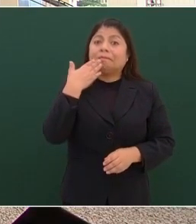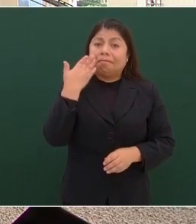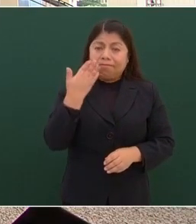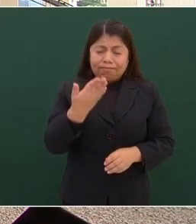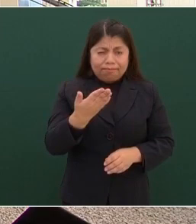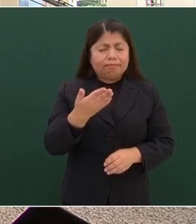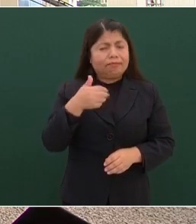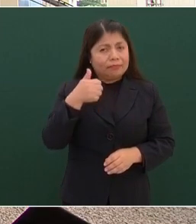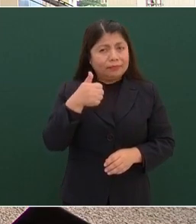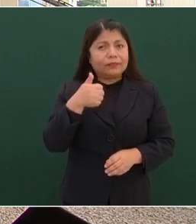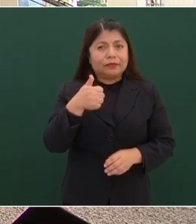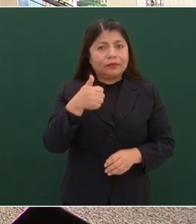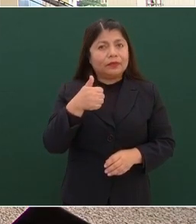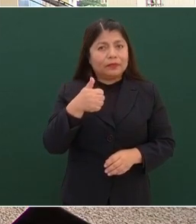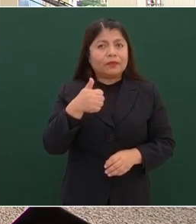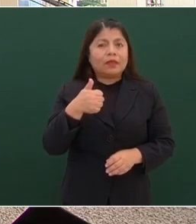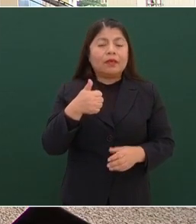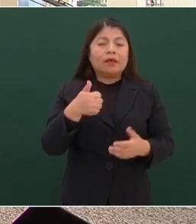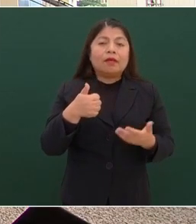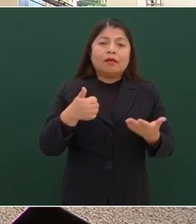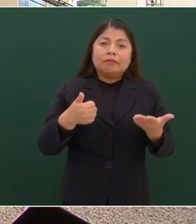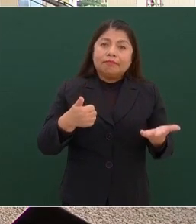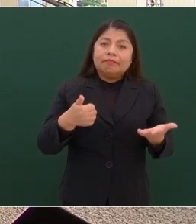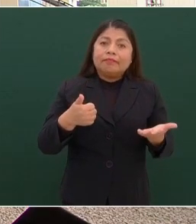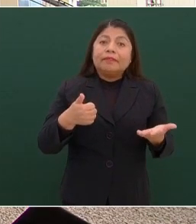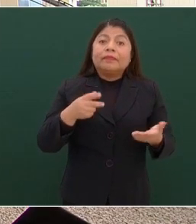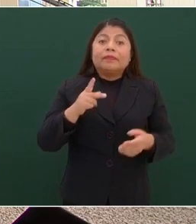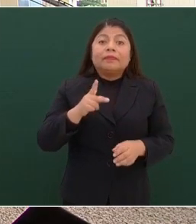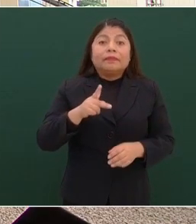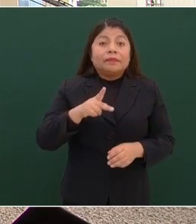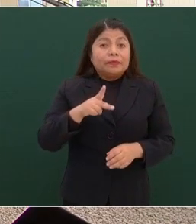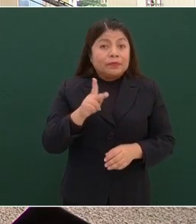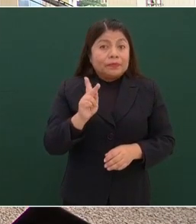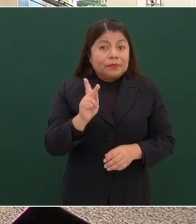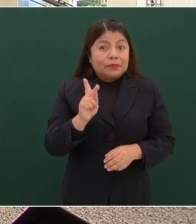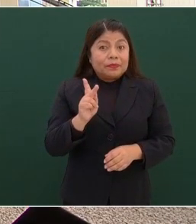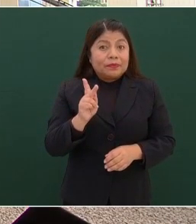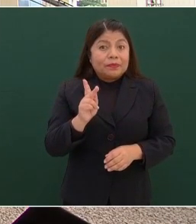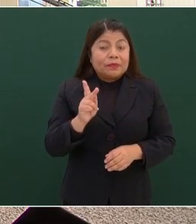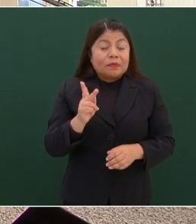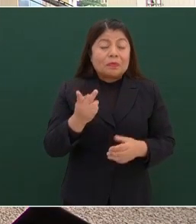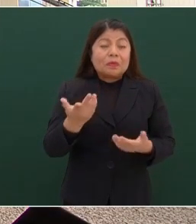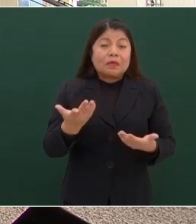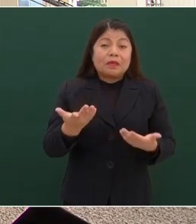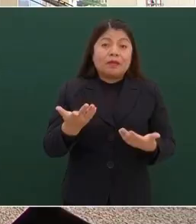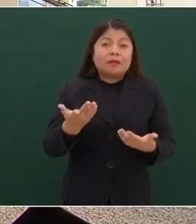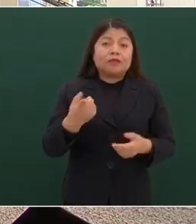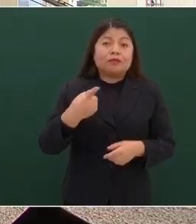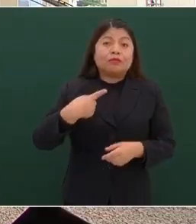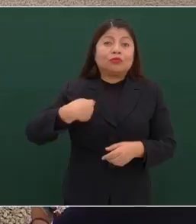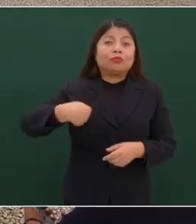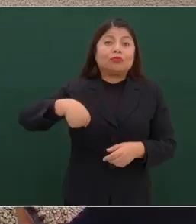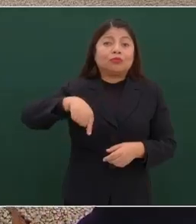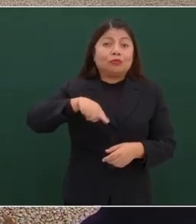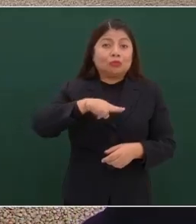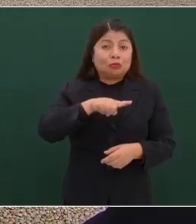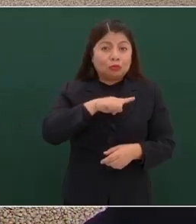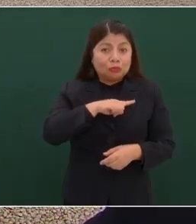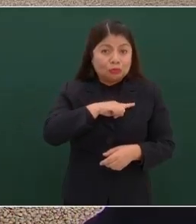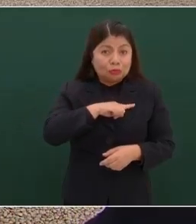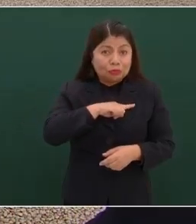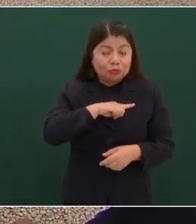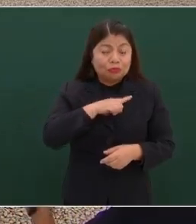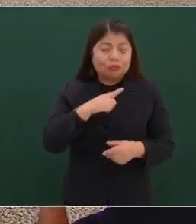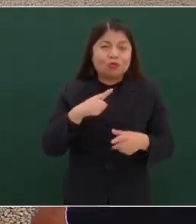Nada más que ya nosotros no vamos a tener tiempo, pero Mara se